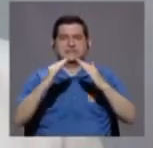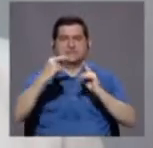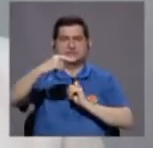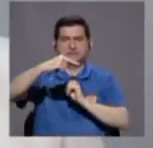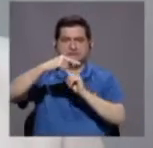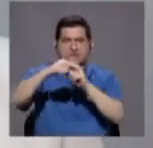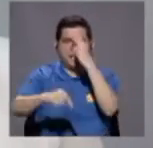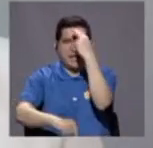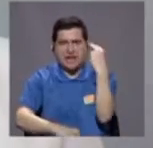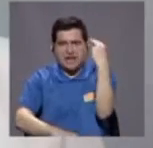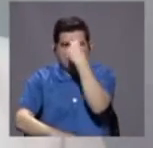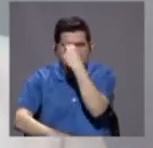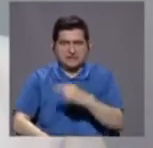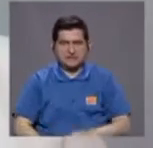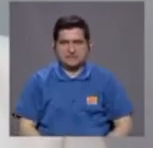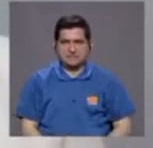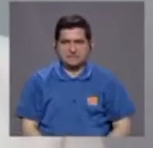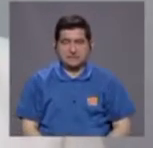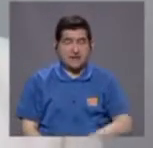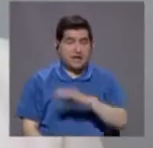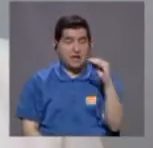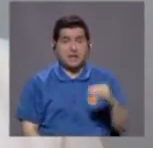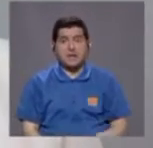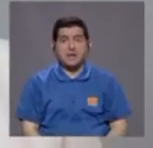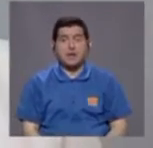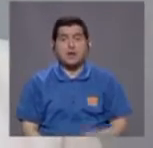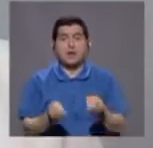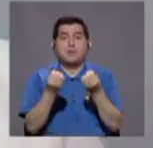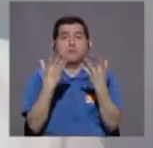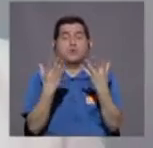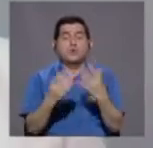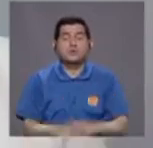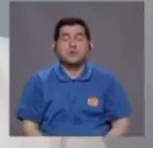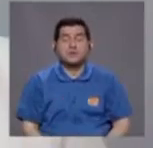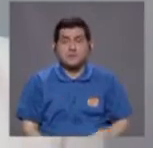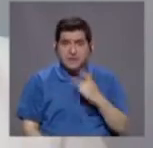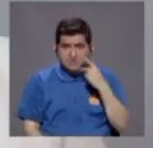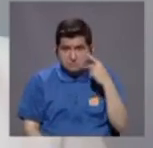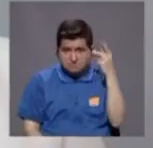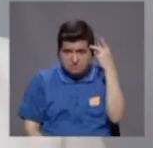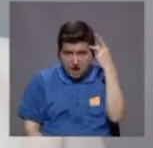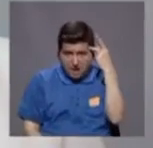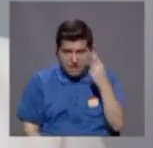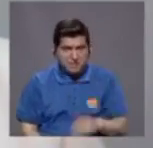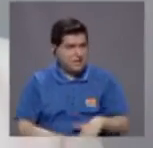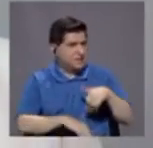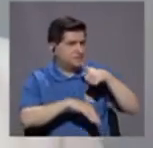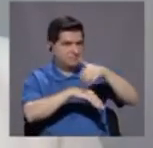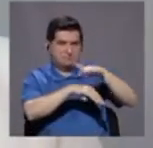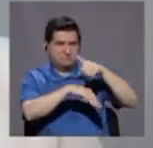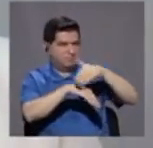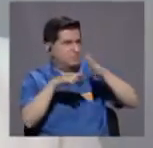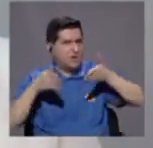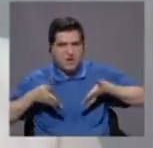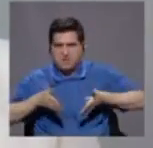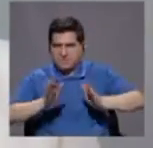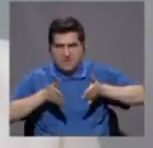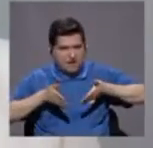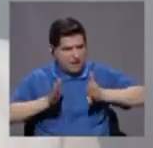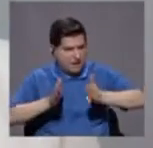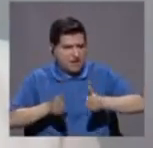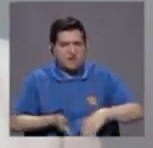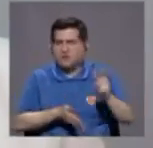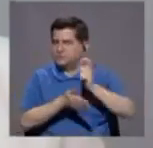Católica y que lleva a muchísimos padres de familia a no enviar a sus hijos e hijas a